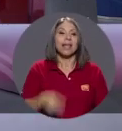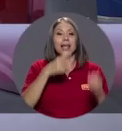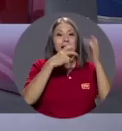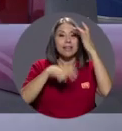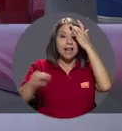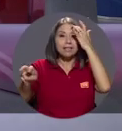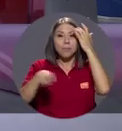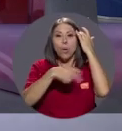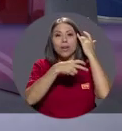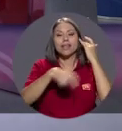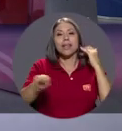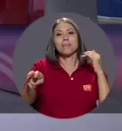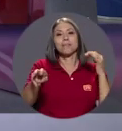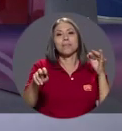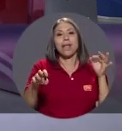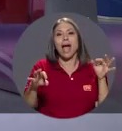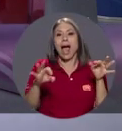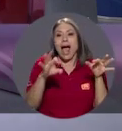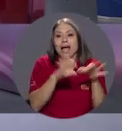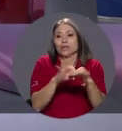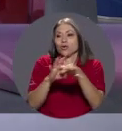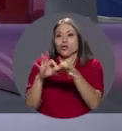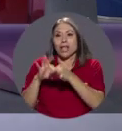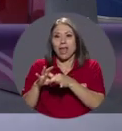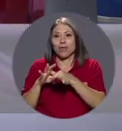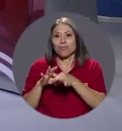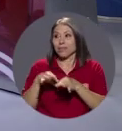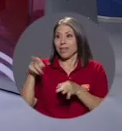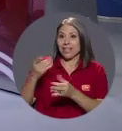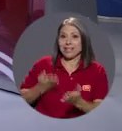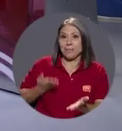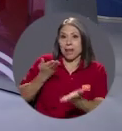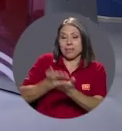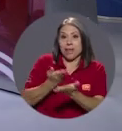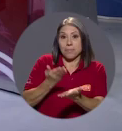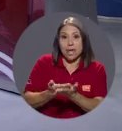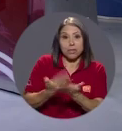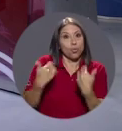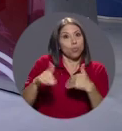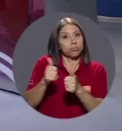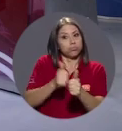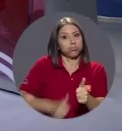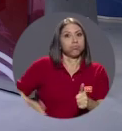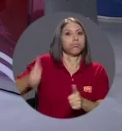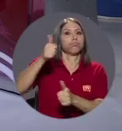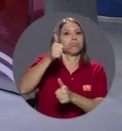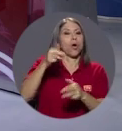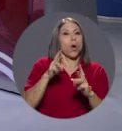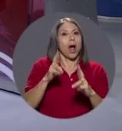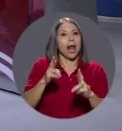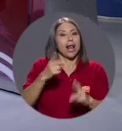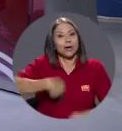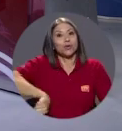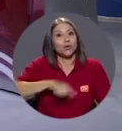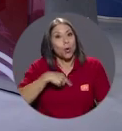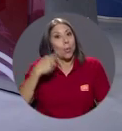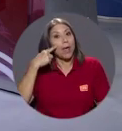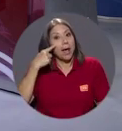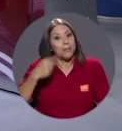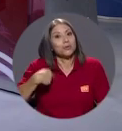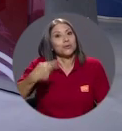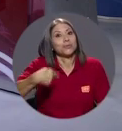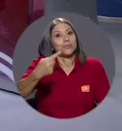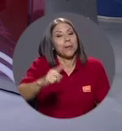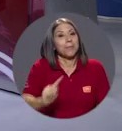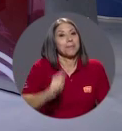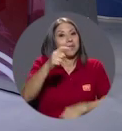esto el transporte asociado y ese planteamiento que esta administración ha hecho, que es de punta y ojalá lo veamos